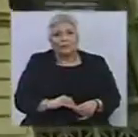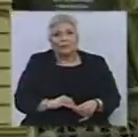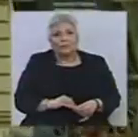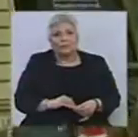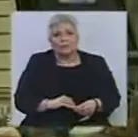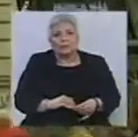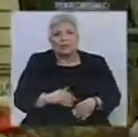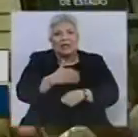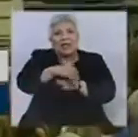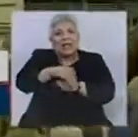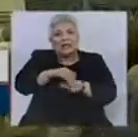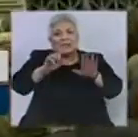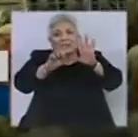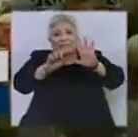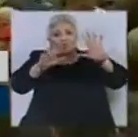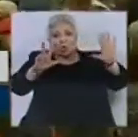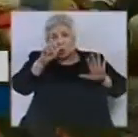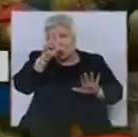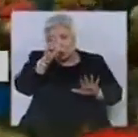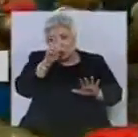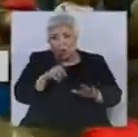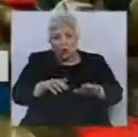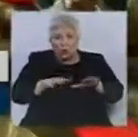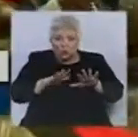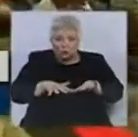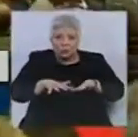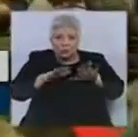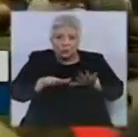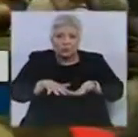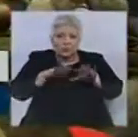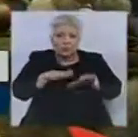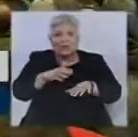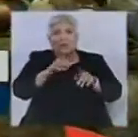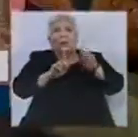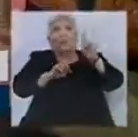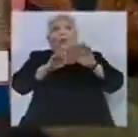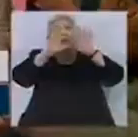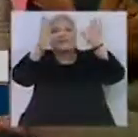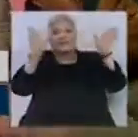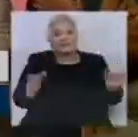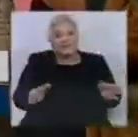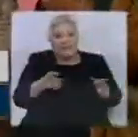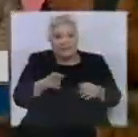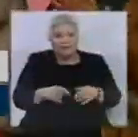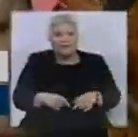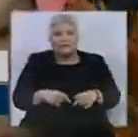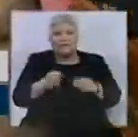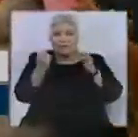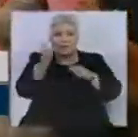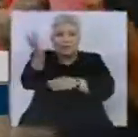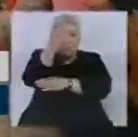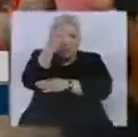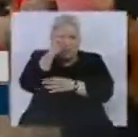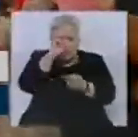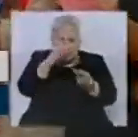por la calle 18 de julio cientos de personas se congregaron frente a la sede de la universidad de la república destacaban las banderas de uruguay